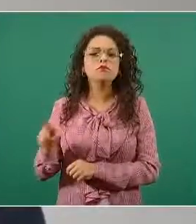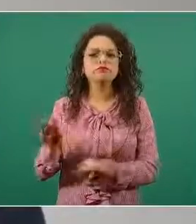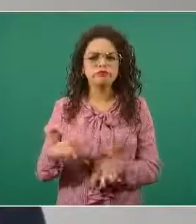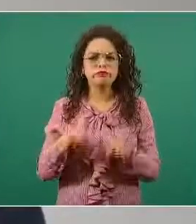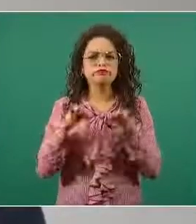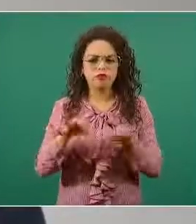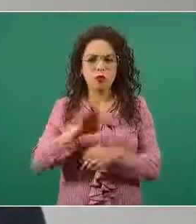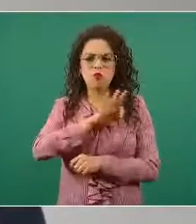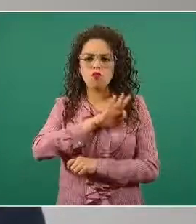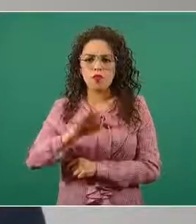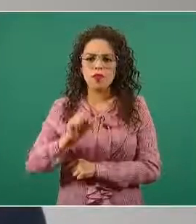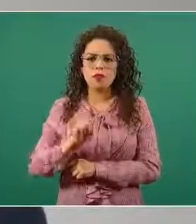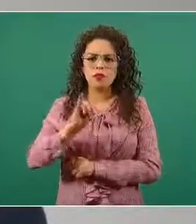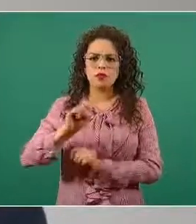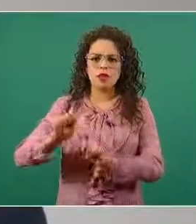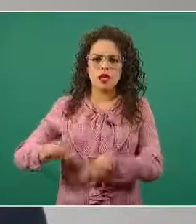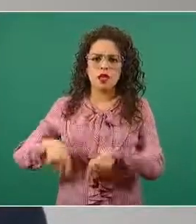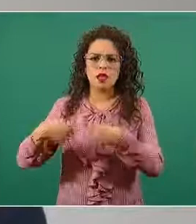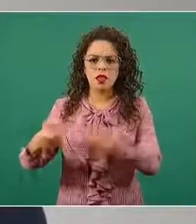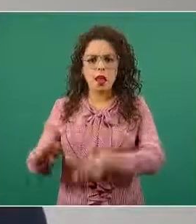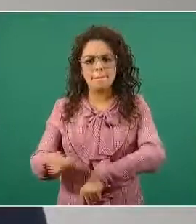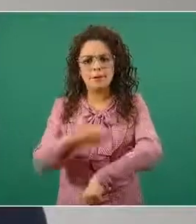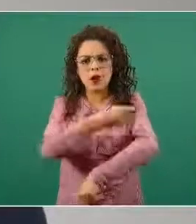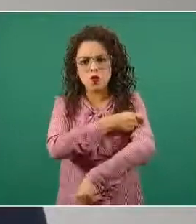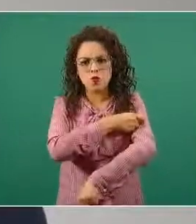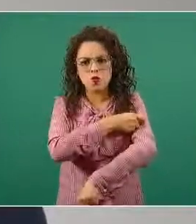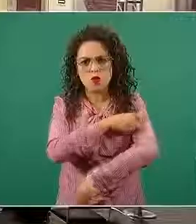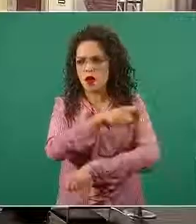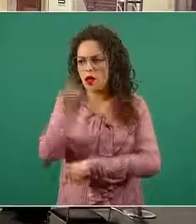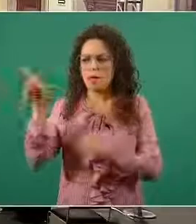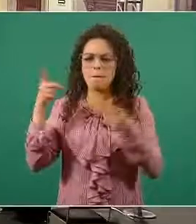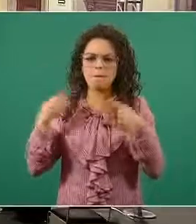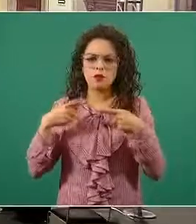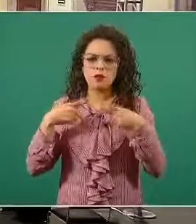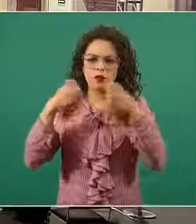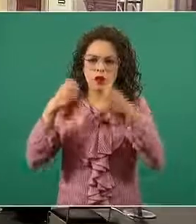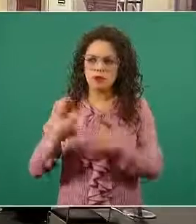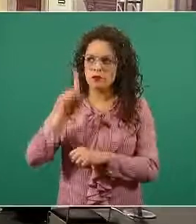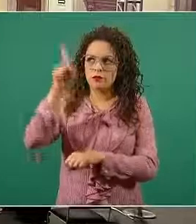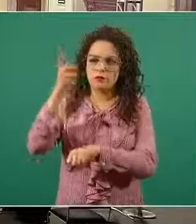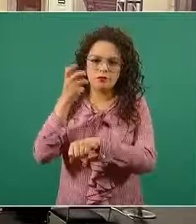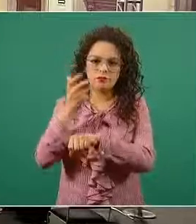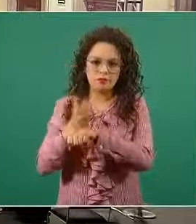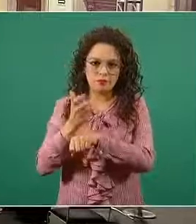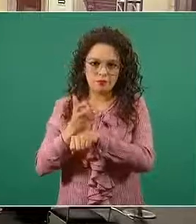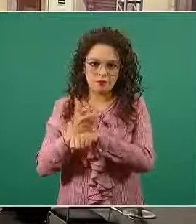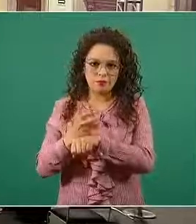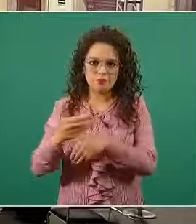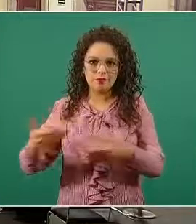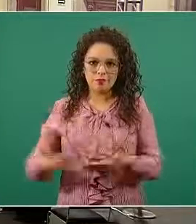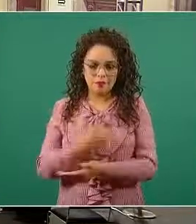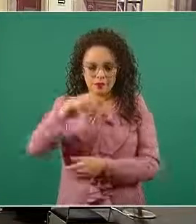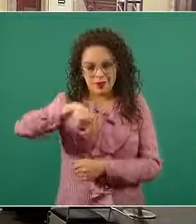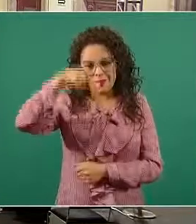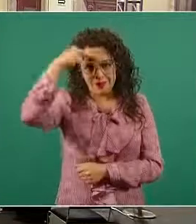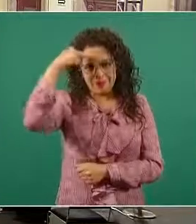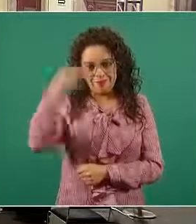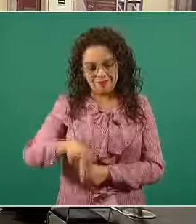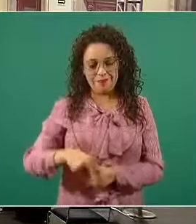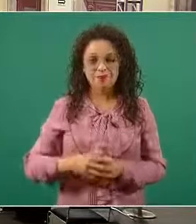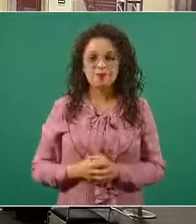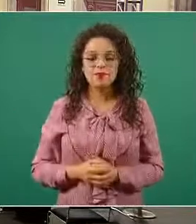poder facilitar el acceso a la vacuna de nuestros connacionales en dicho territorio. Y